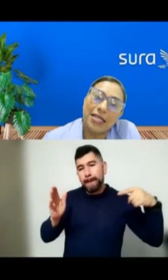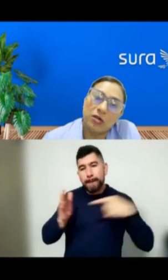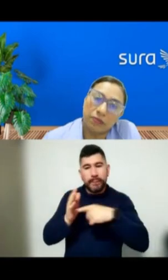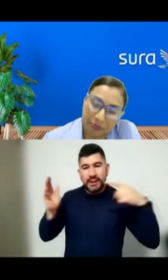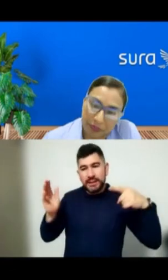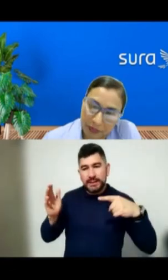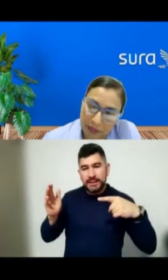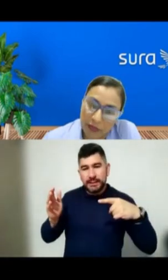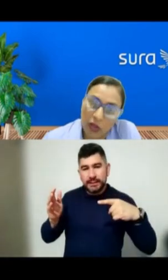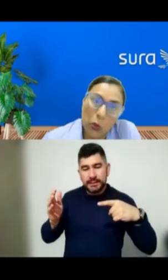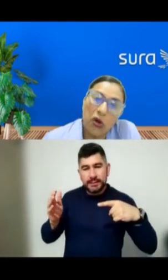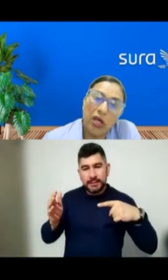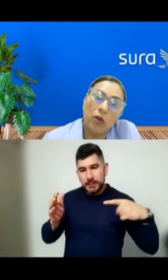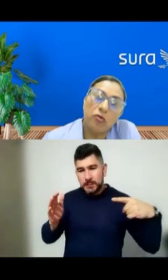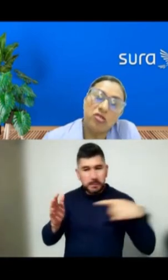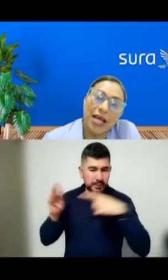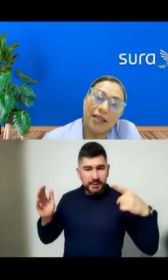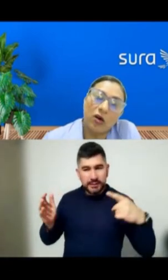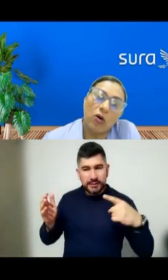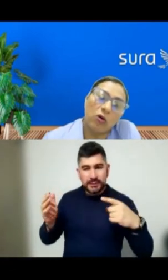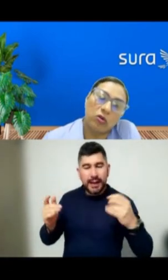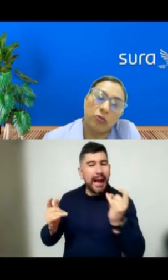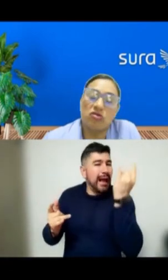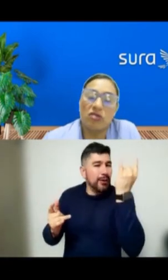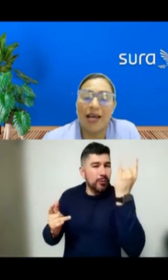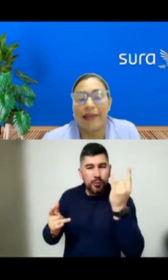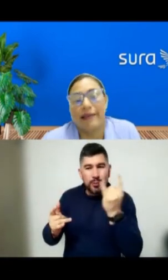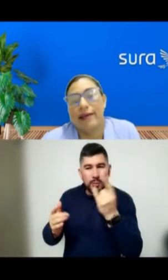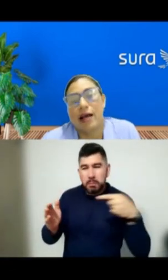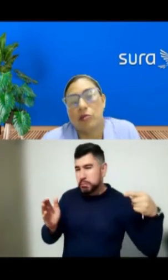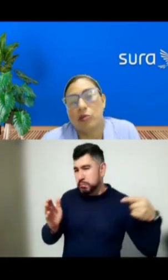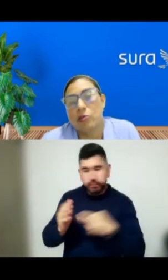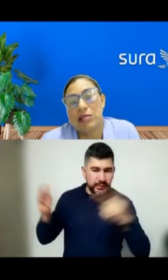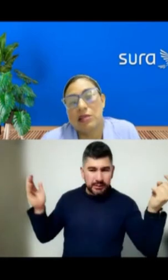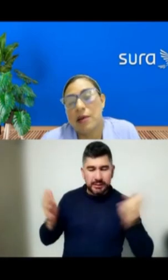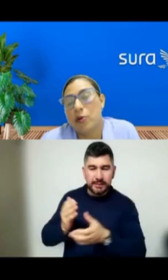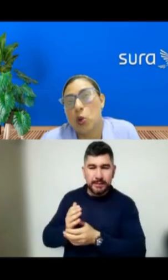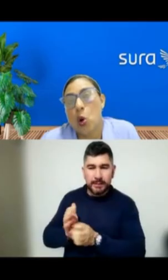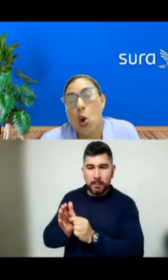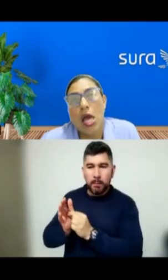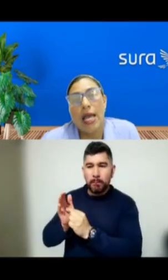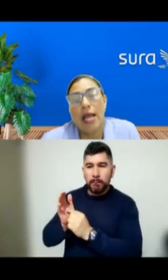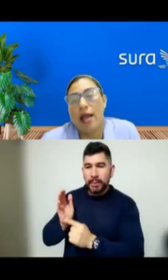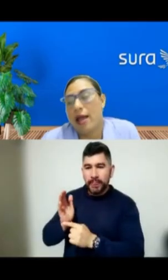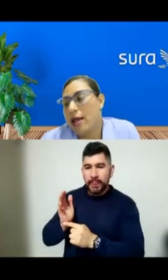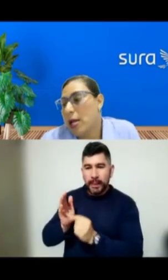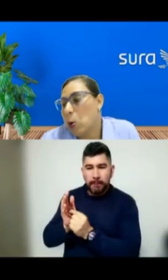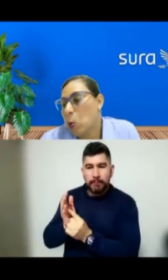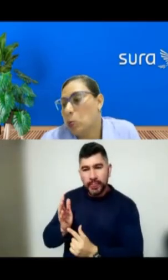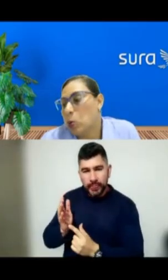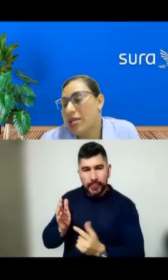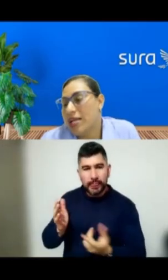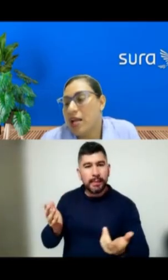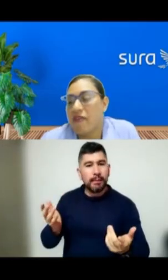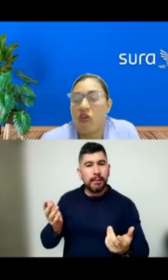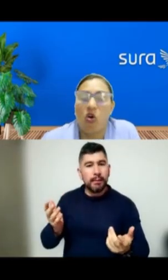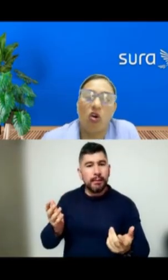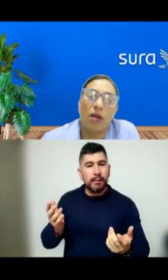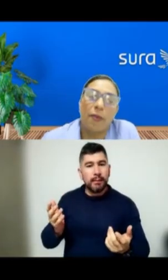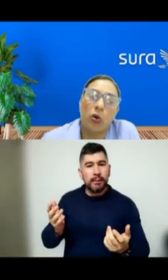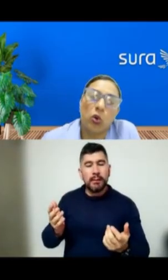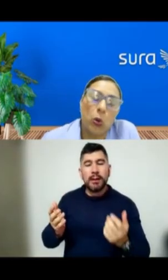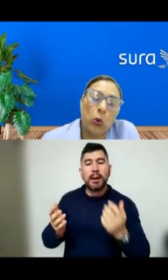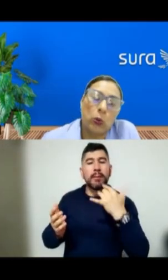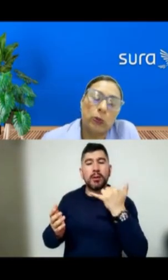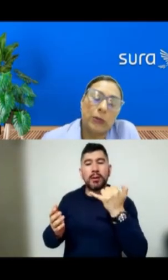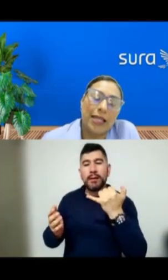es decir, que se la hizo con un objeto punzante o cortopunzante, en este caso podemos decir de pronto un